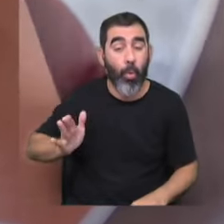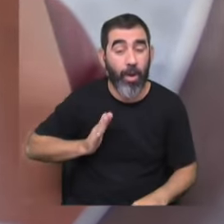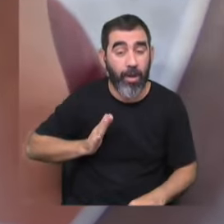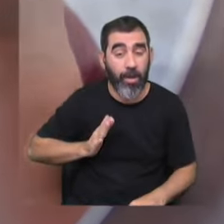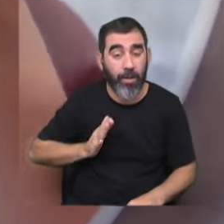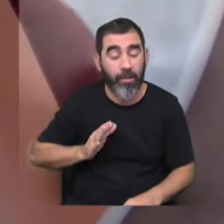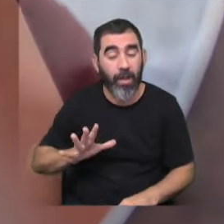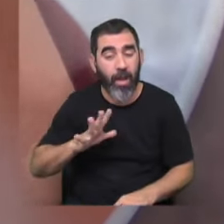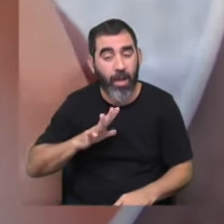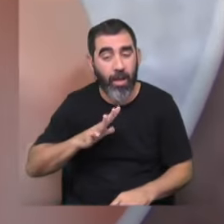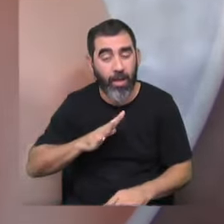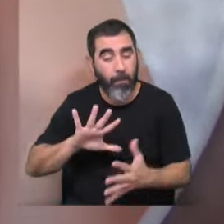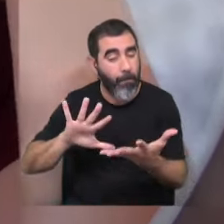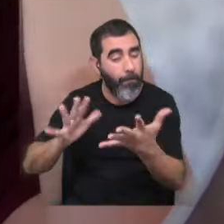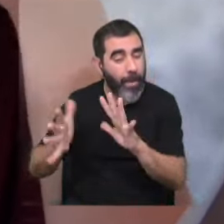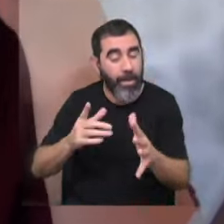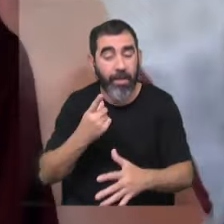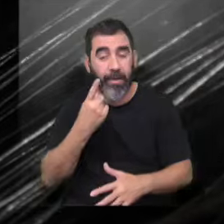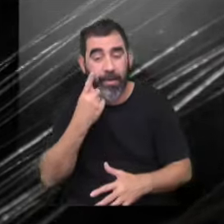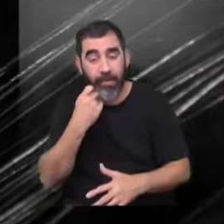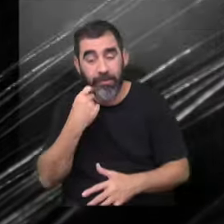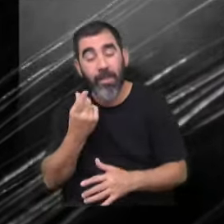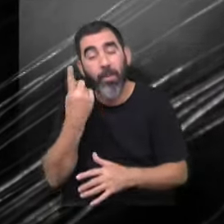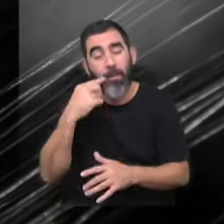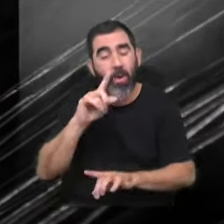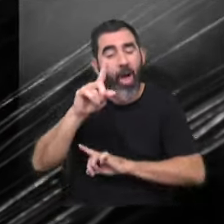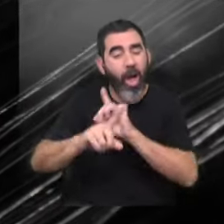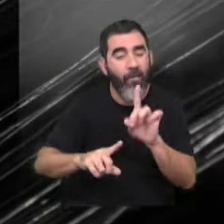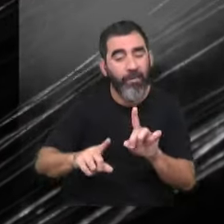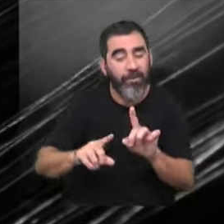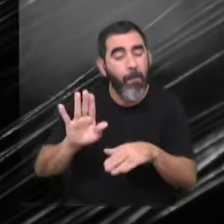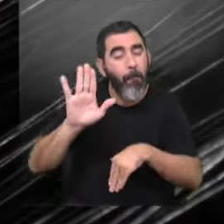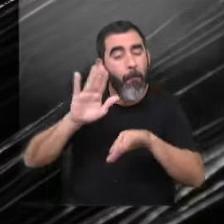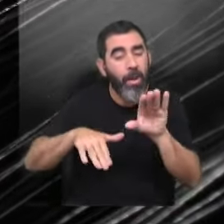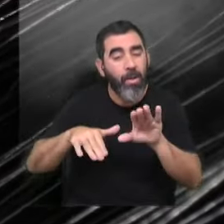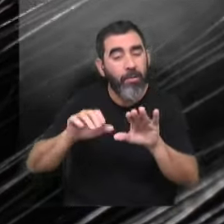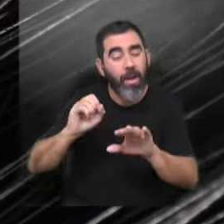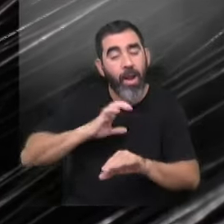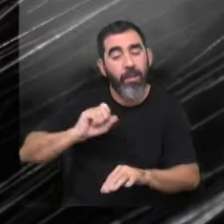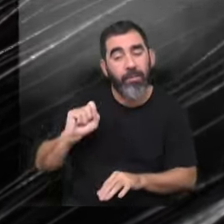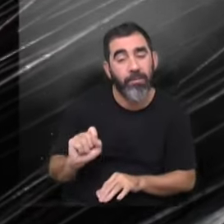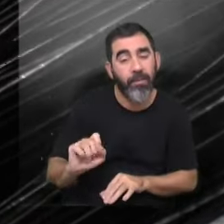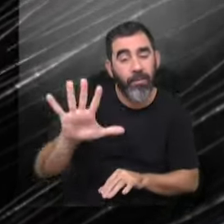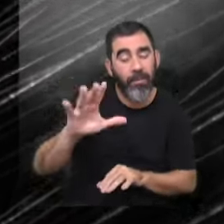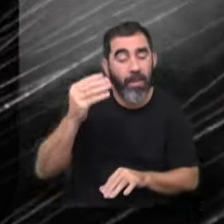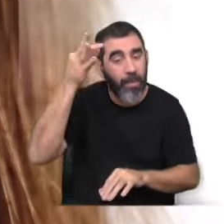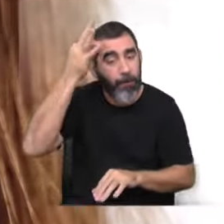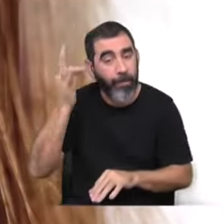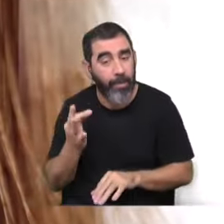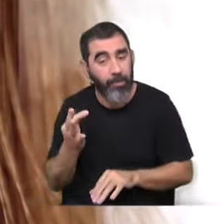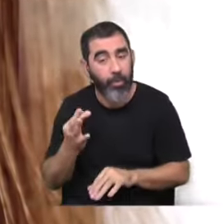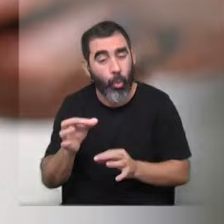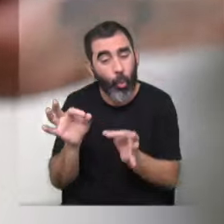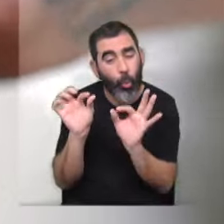una clasificación similar a la que usamos en hombres, pero muchas veces nos basamos más en características del pelo, como son